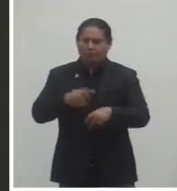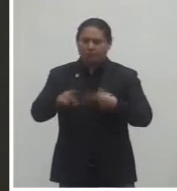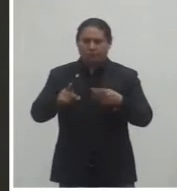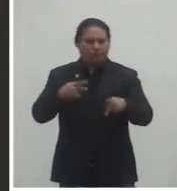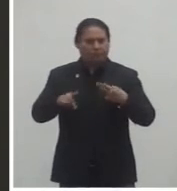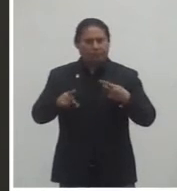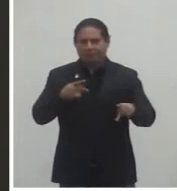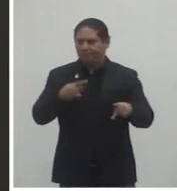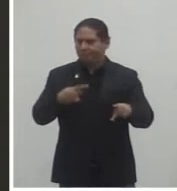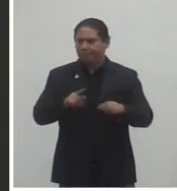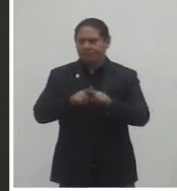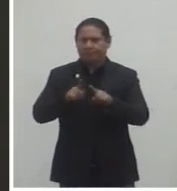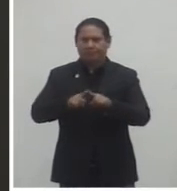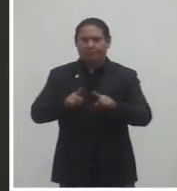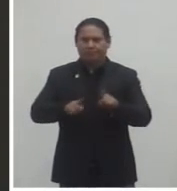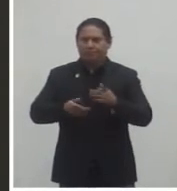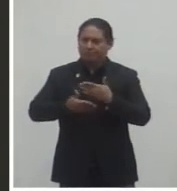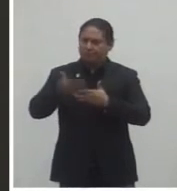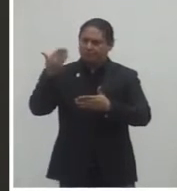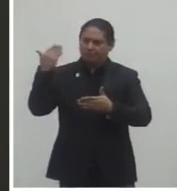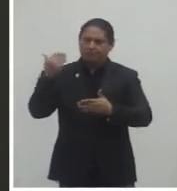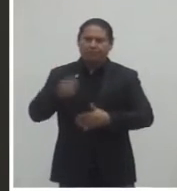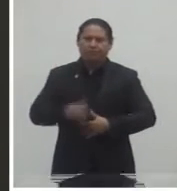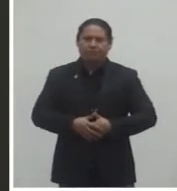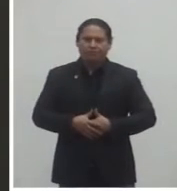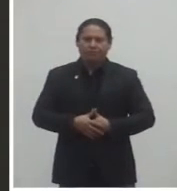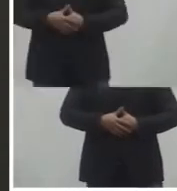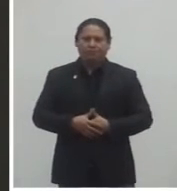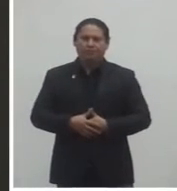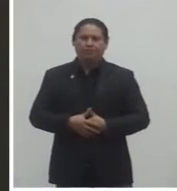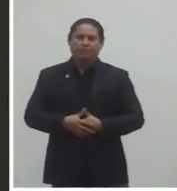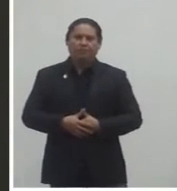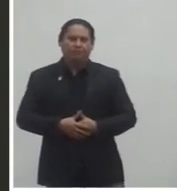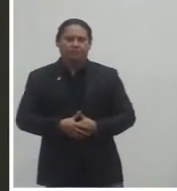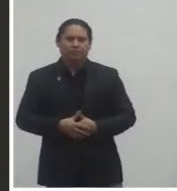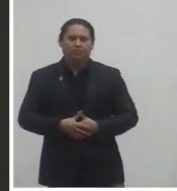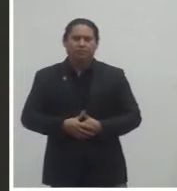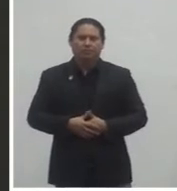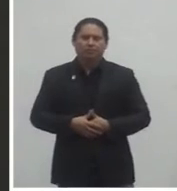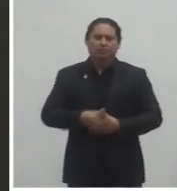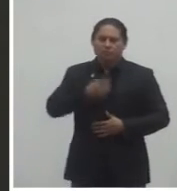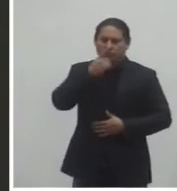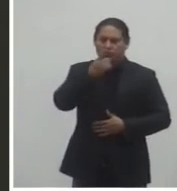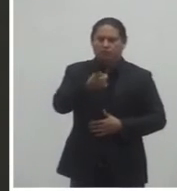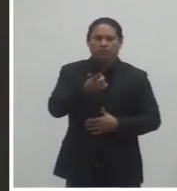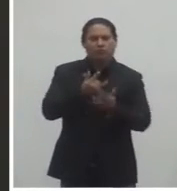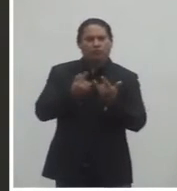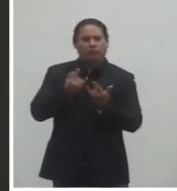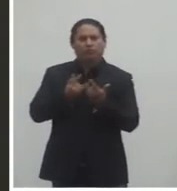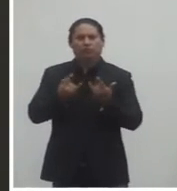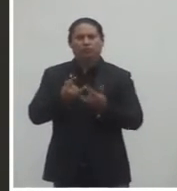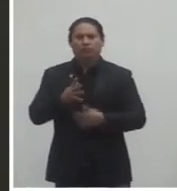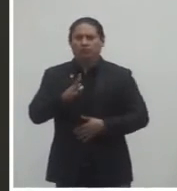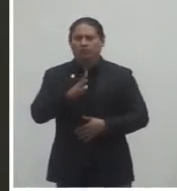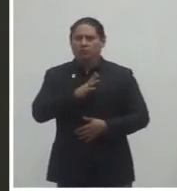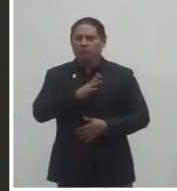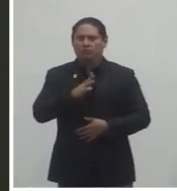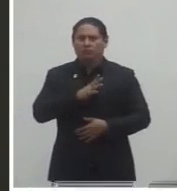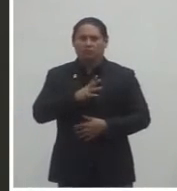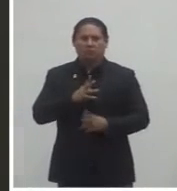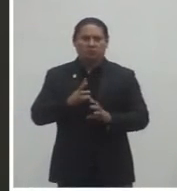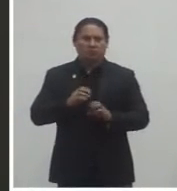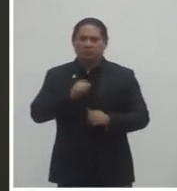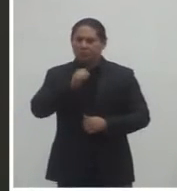personales en diversos tiempos. Como nos lo reitera la historia, no hubo ningún